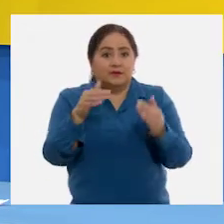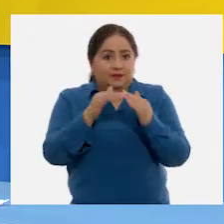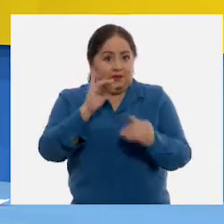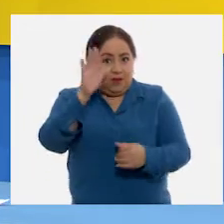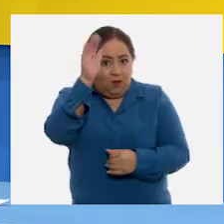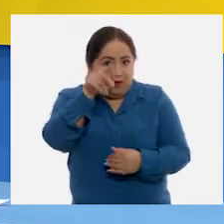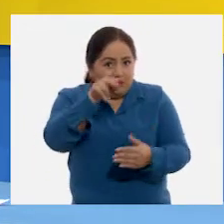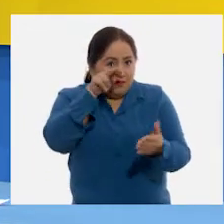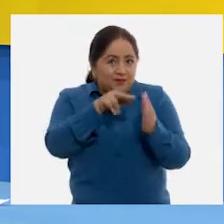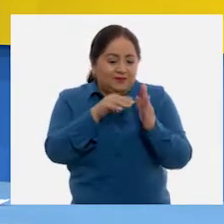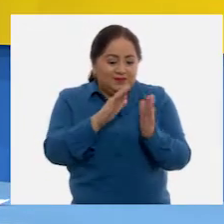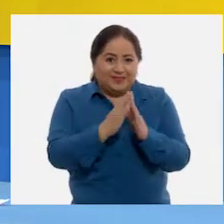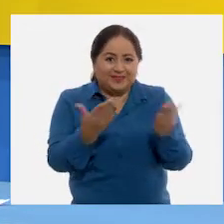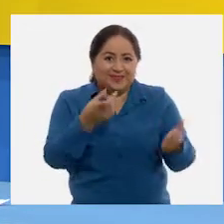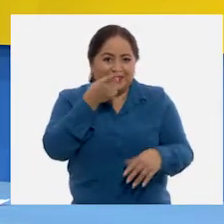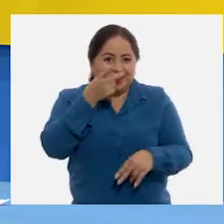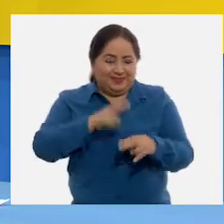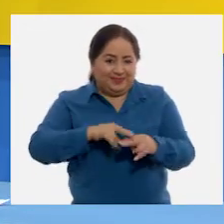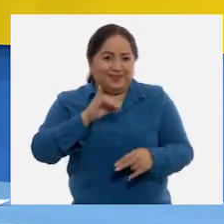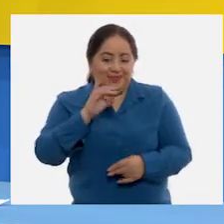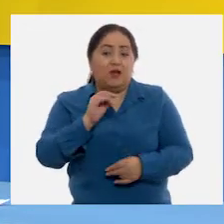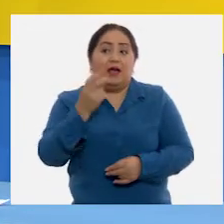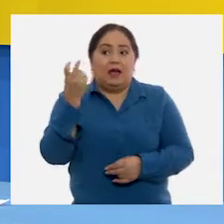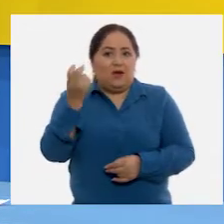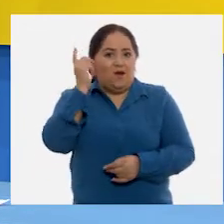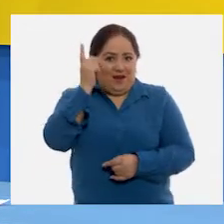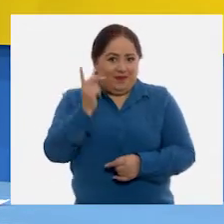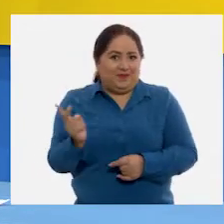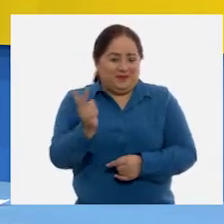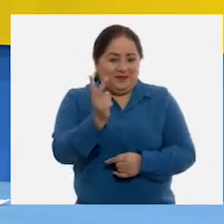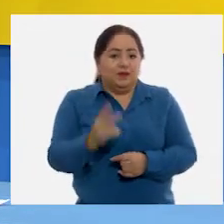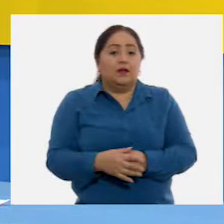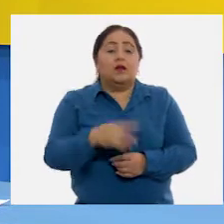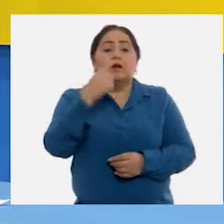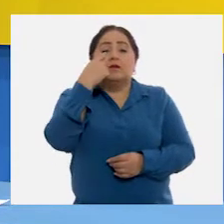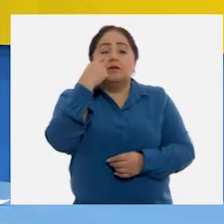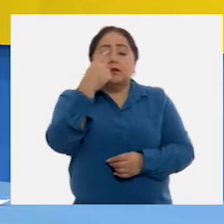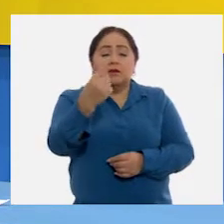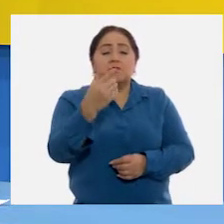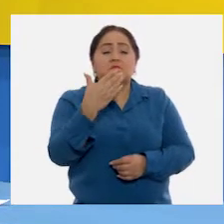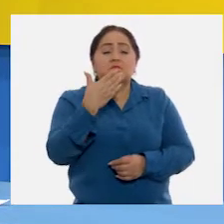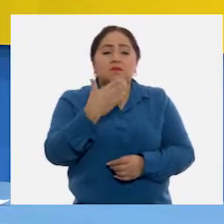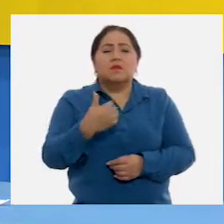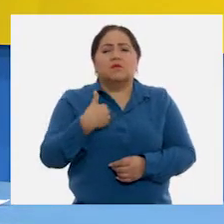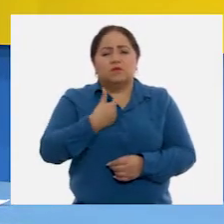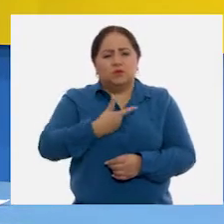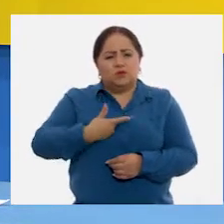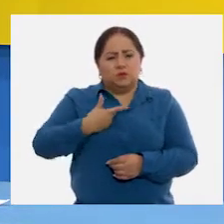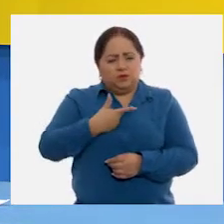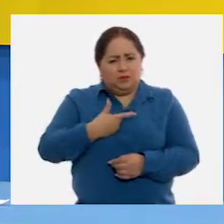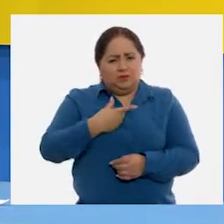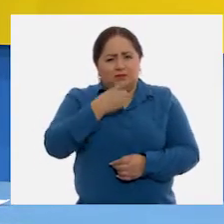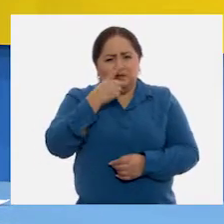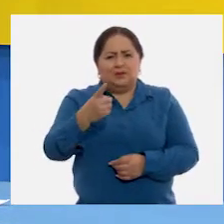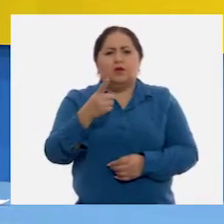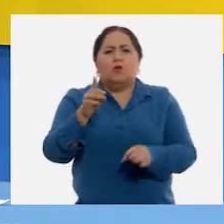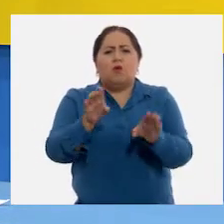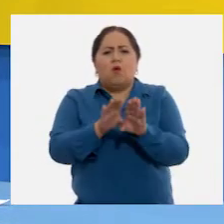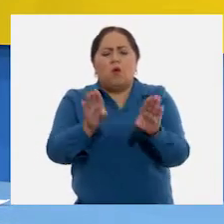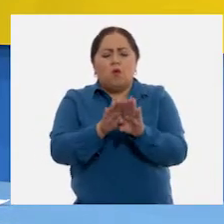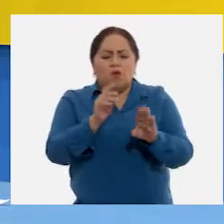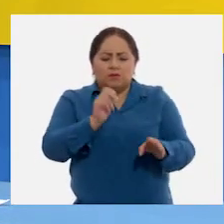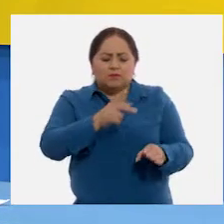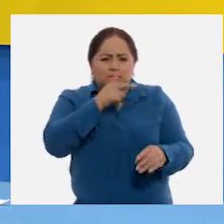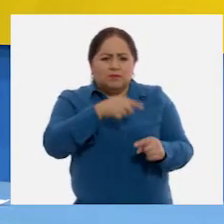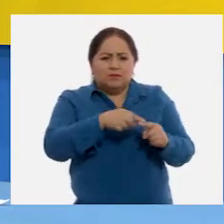de acuerdo con nosotras? Espero que así sea. Y fíjense bien, María, me gustaría destacar cómo en los